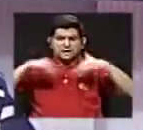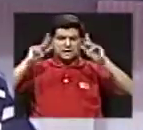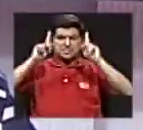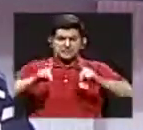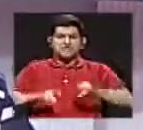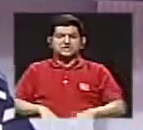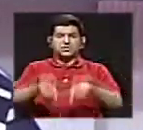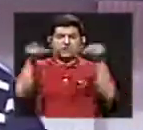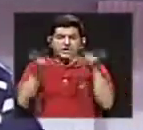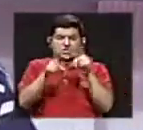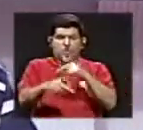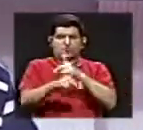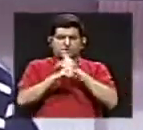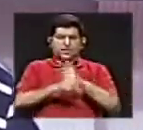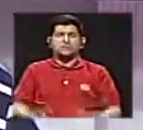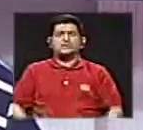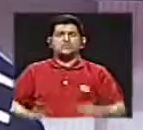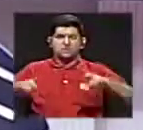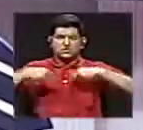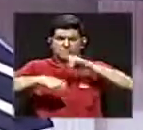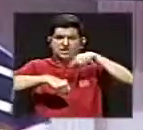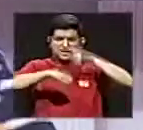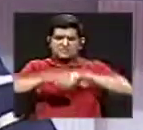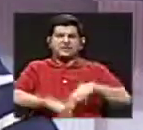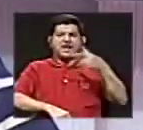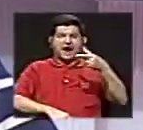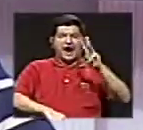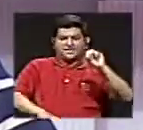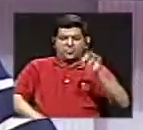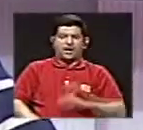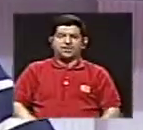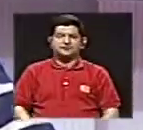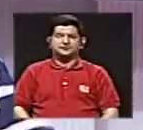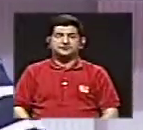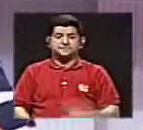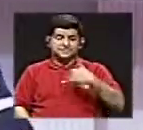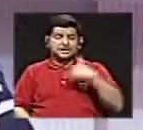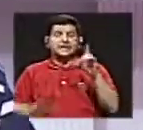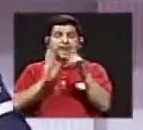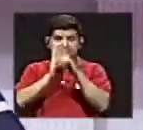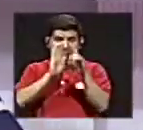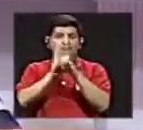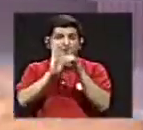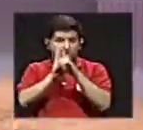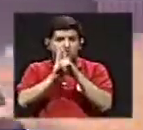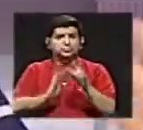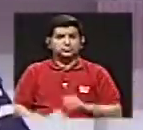en el refugio de Villa Silvestre, Gandoca, Manzanillo. Entonces, tenemos derechos